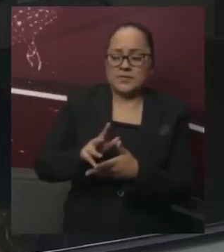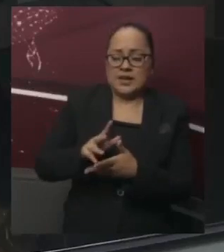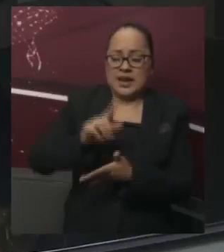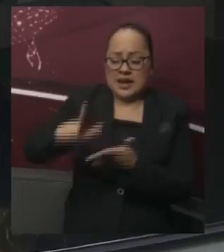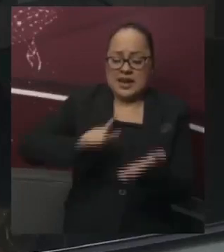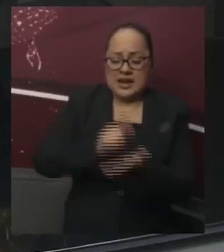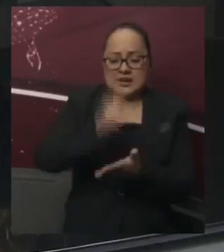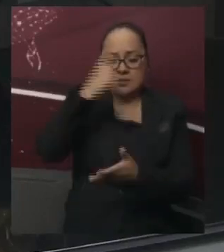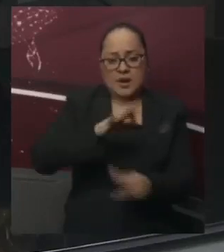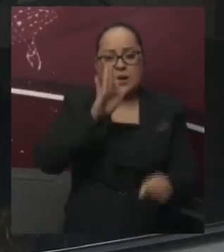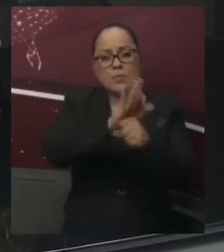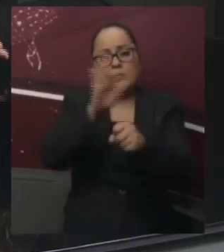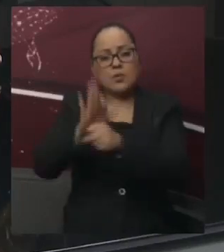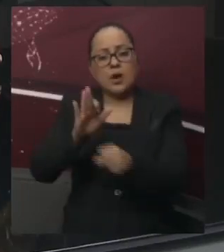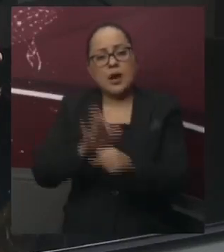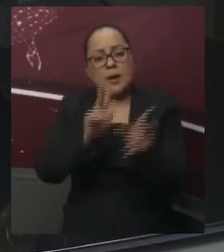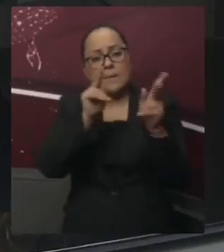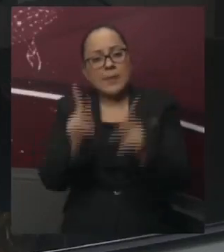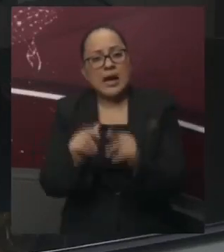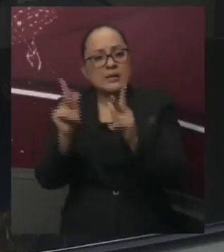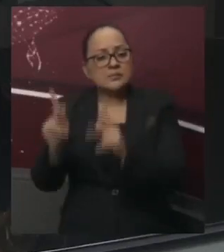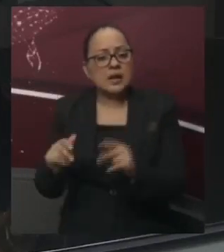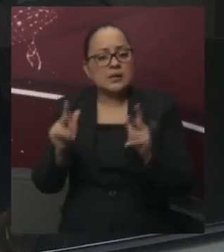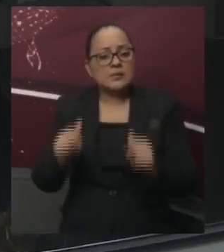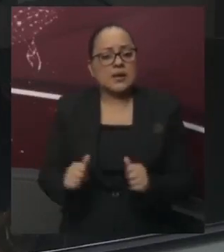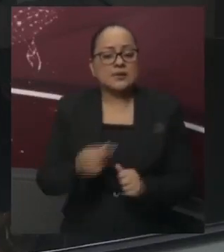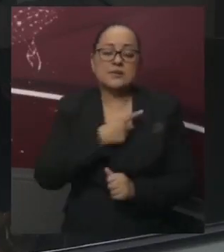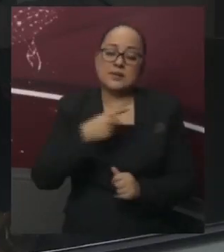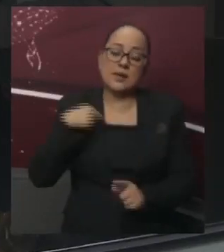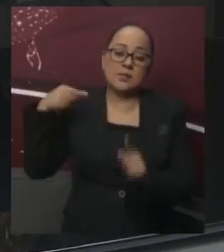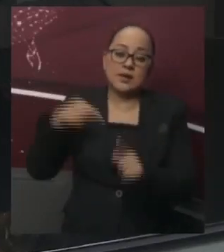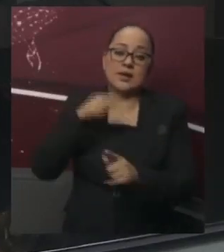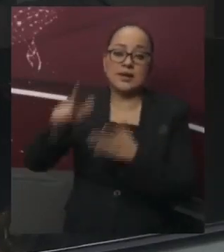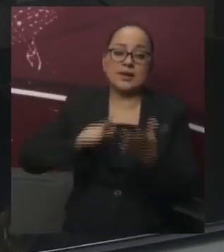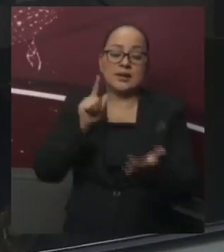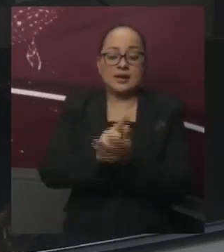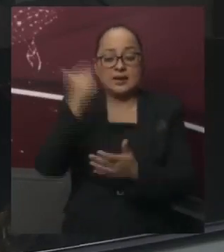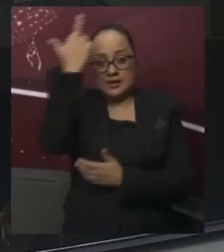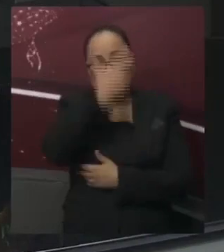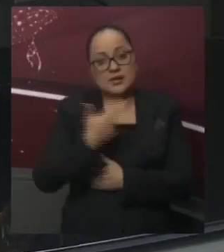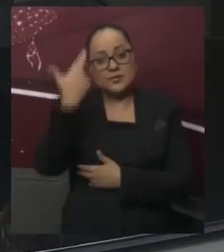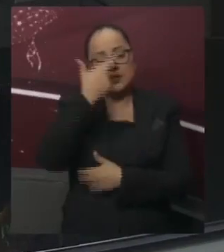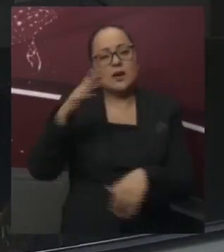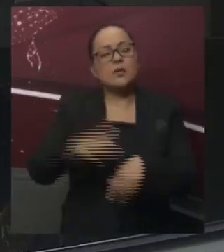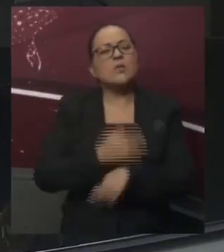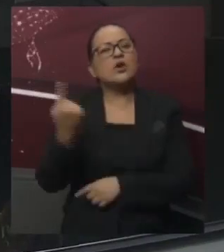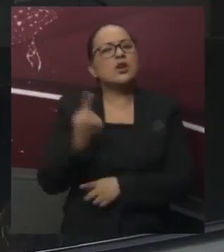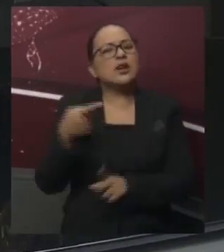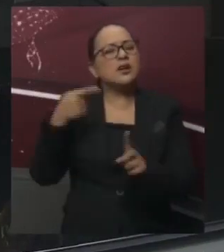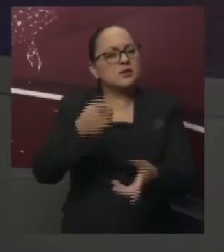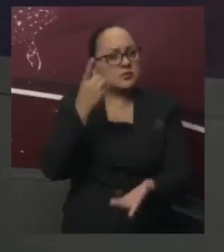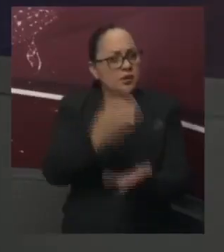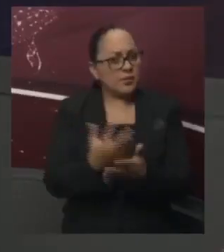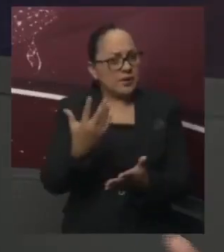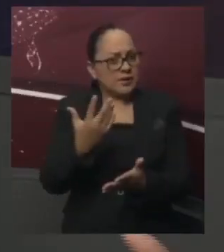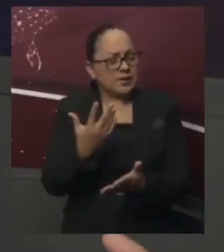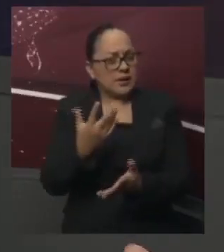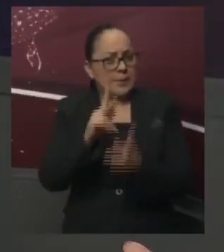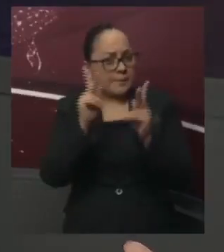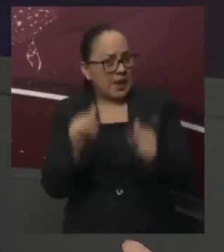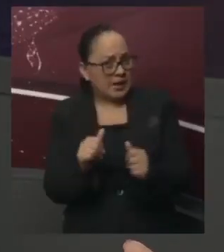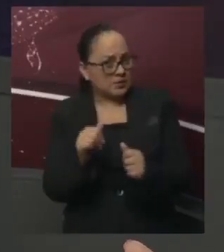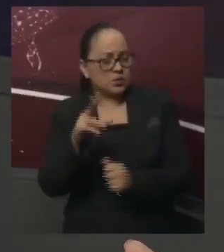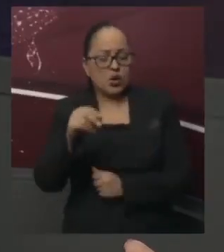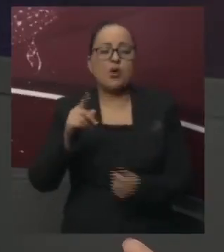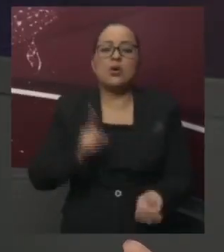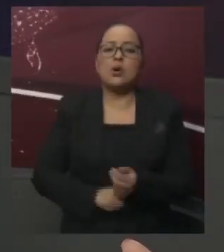pacificación, es necesario pasar a revisión esta ley. Por muchos motivos, no solo por la pacificación, la